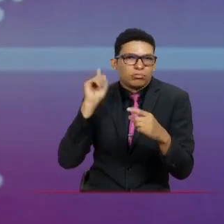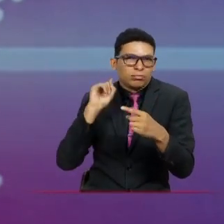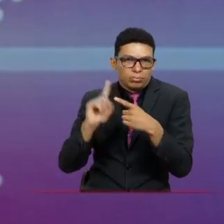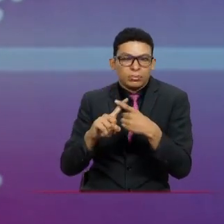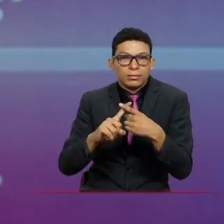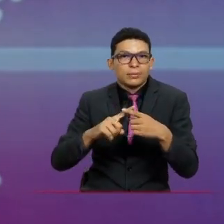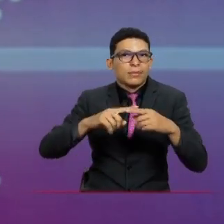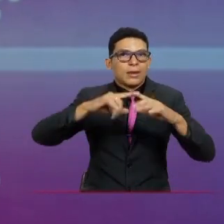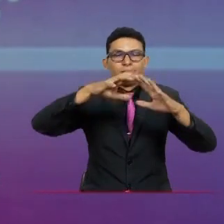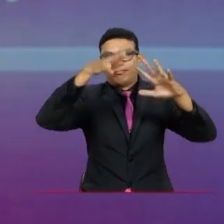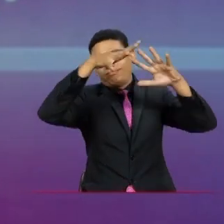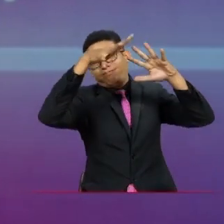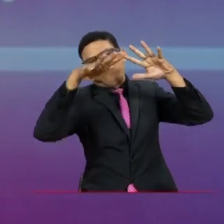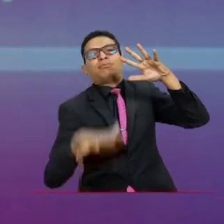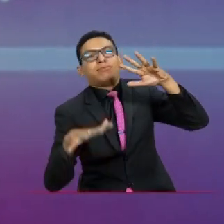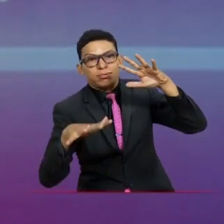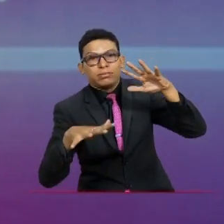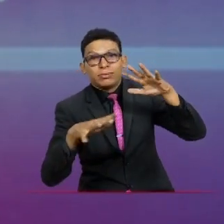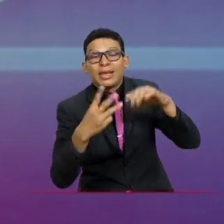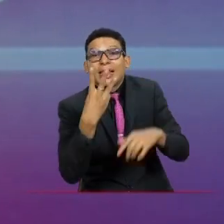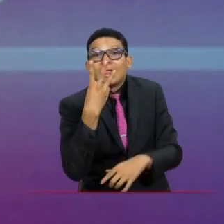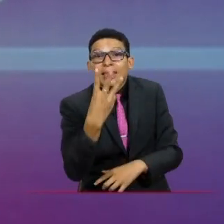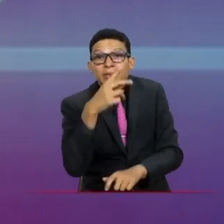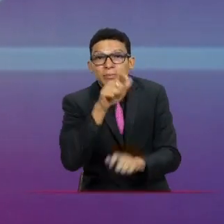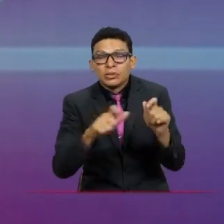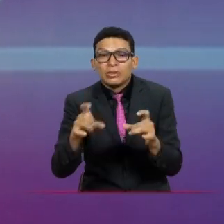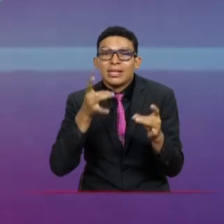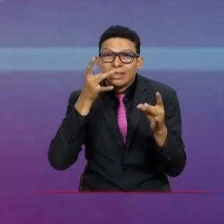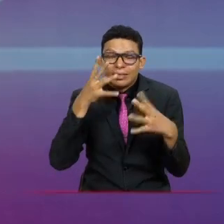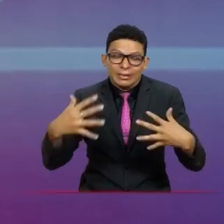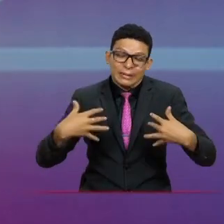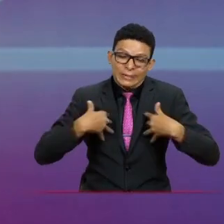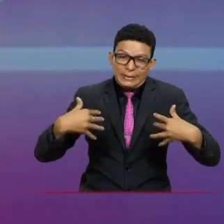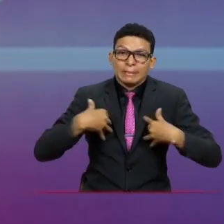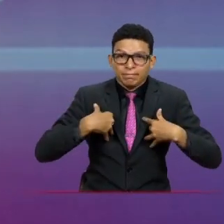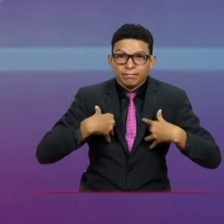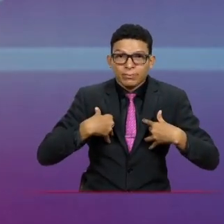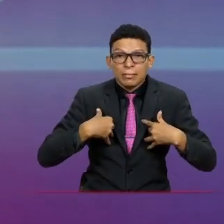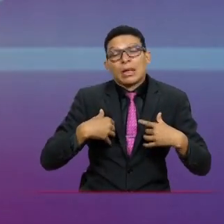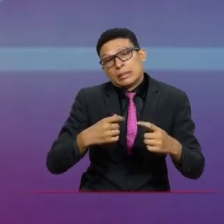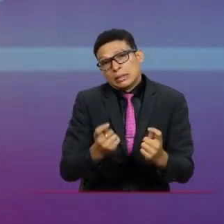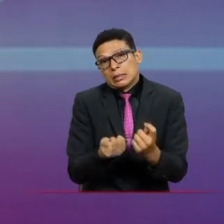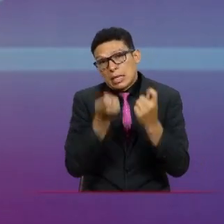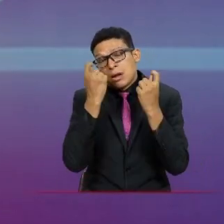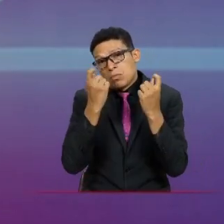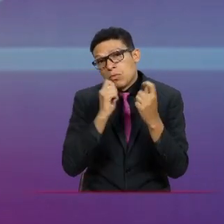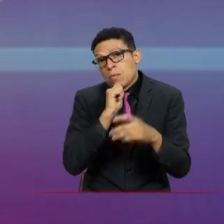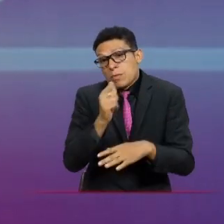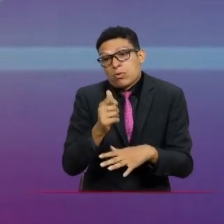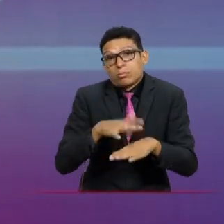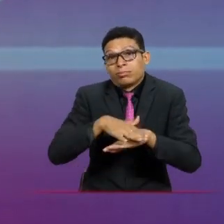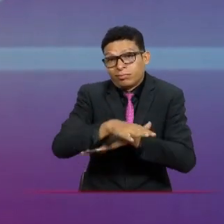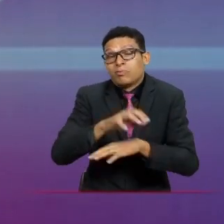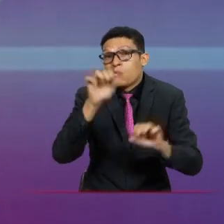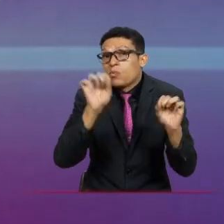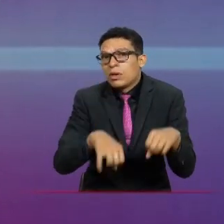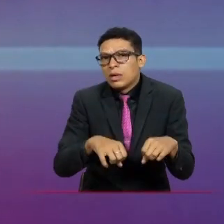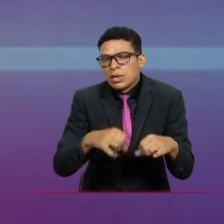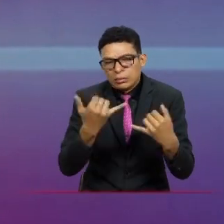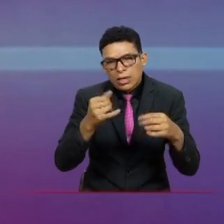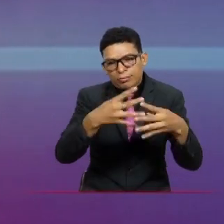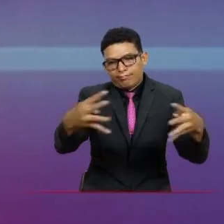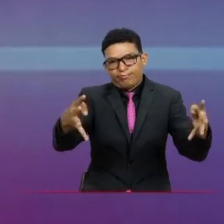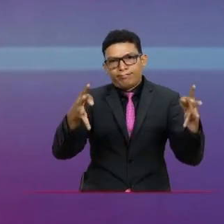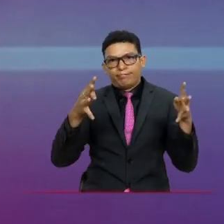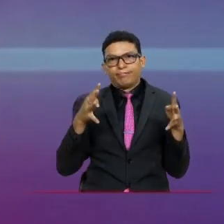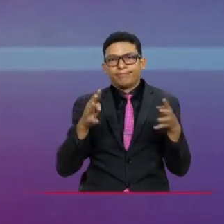se desprendió. Tres personas resultaron heridas en el incidente y aunque se evitó una tragedia mayor, la zona ya ha sido delimitada